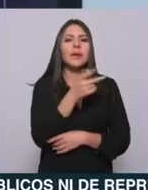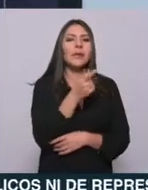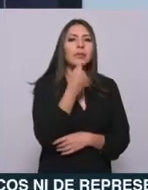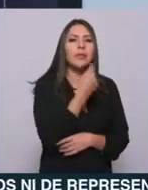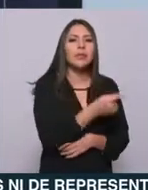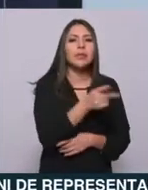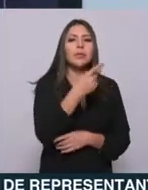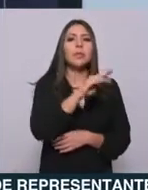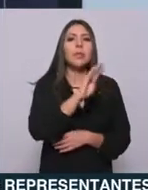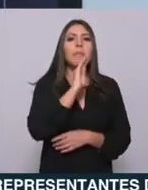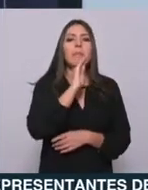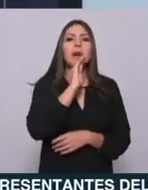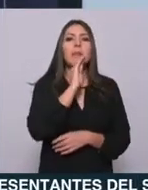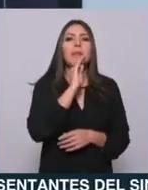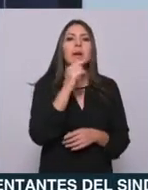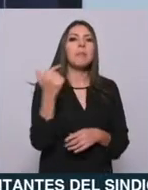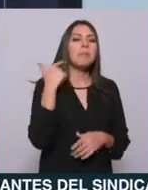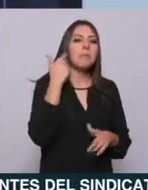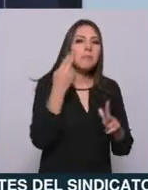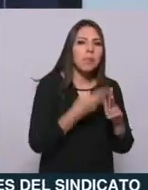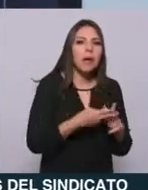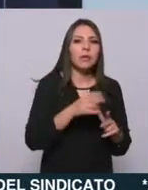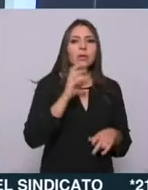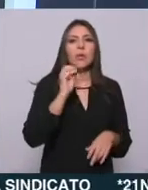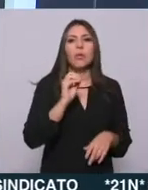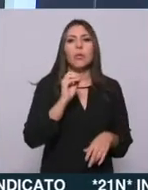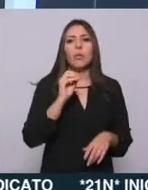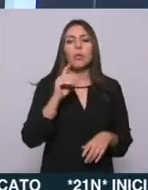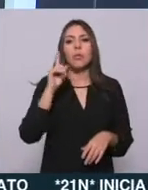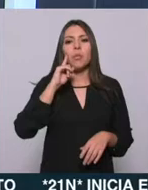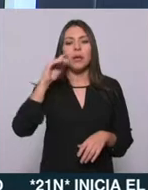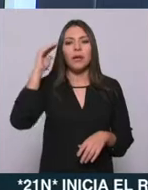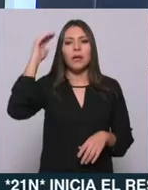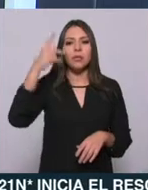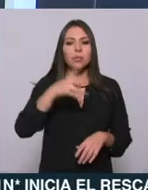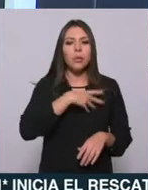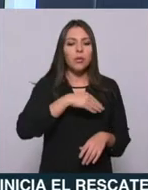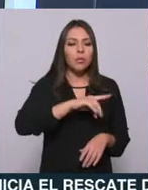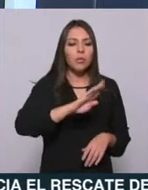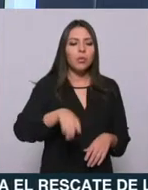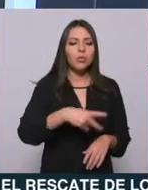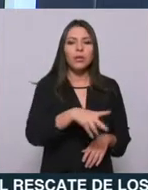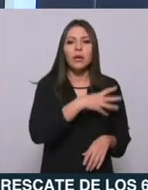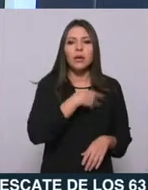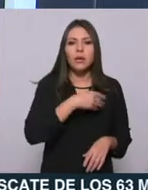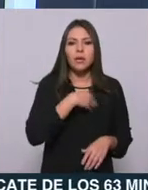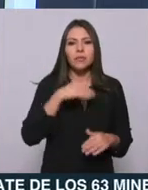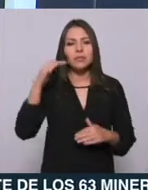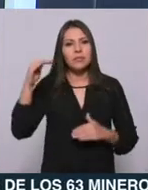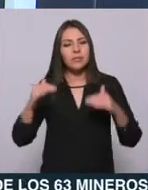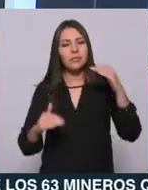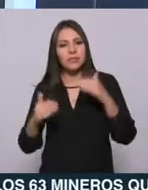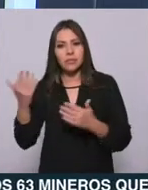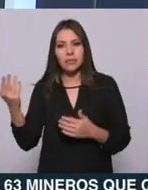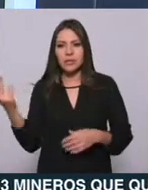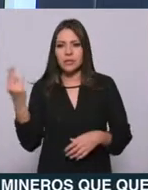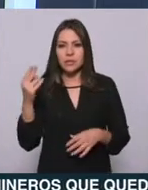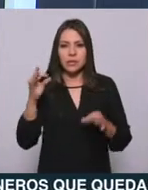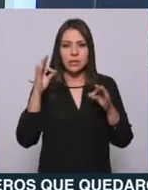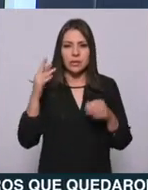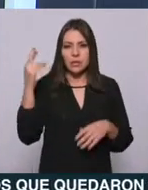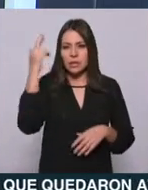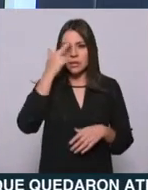quedan sin su madre, que ya son mujeres pues mayores, que también se dan estos casos. Entonces, tendríamos que partir de un